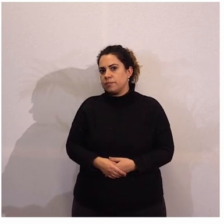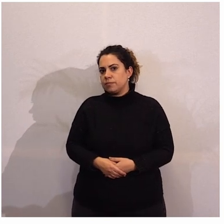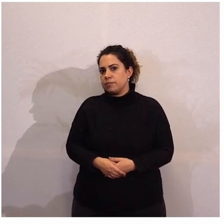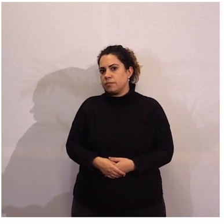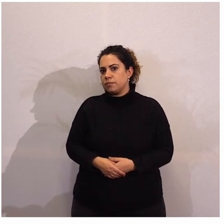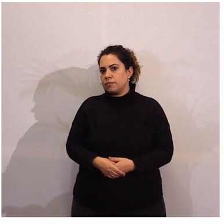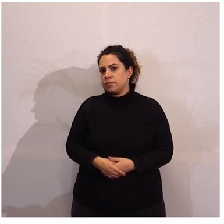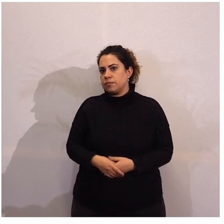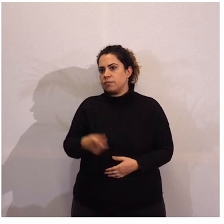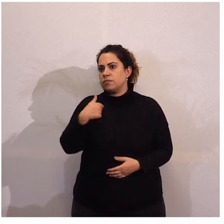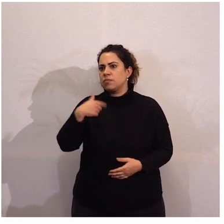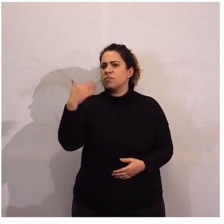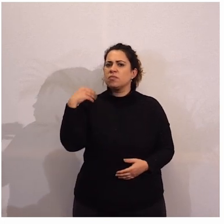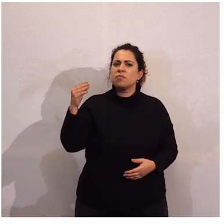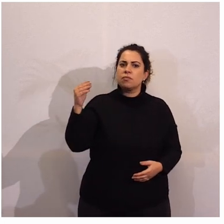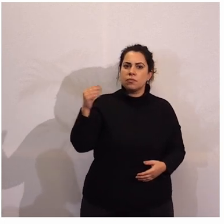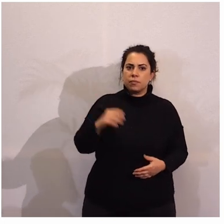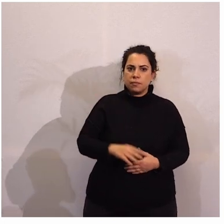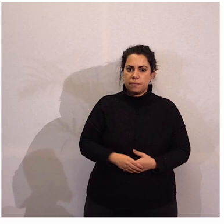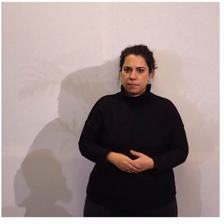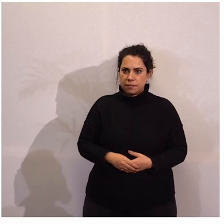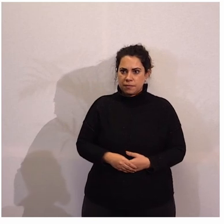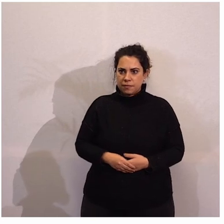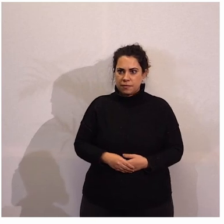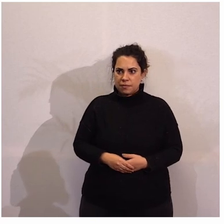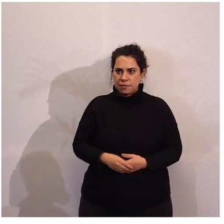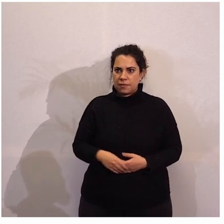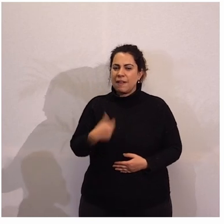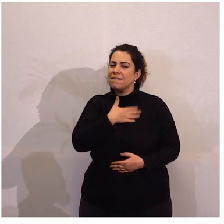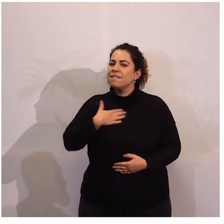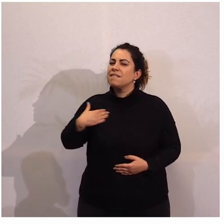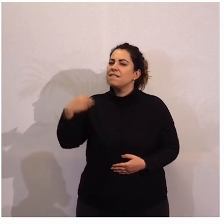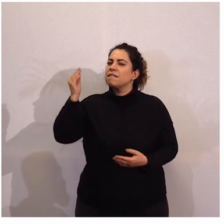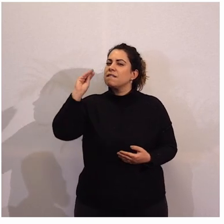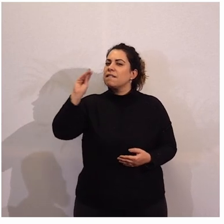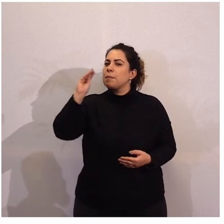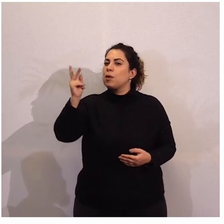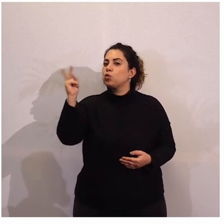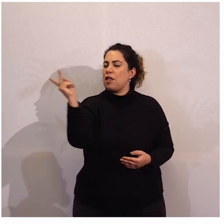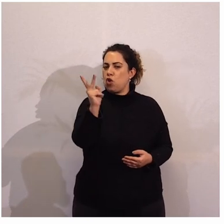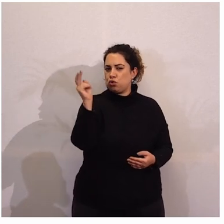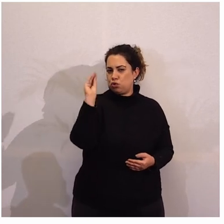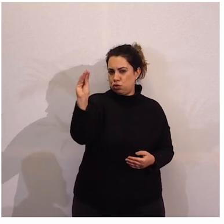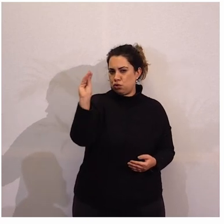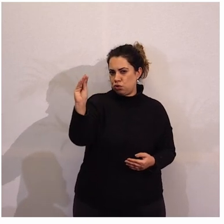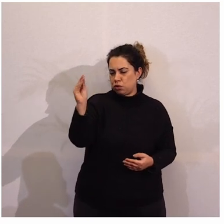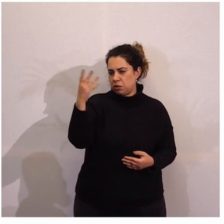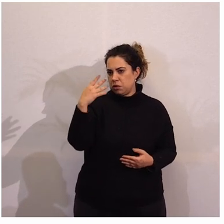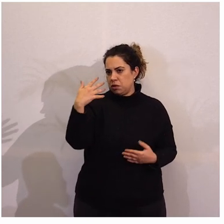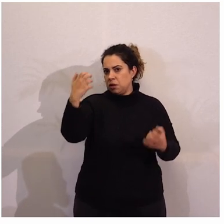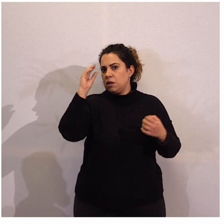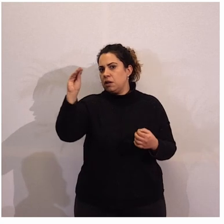Yo volia fer-te una pregunta a totes dues. Ai. Jo que has fet una pregunta a les dues. A veure,